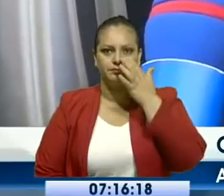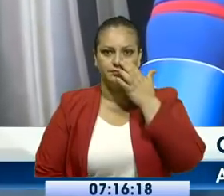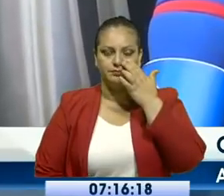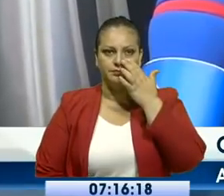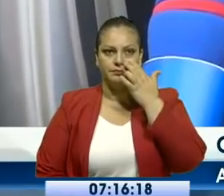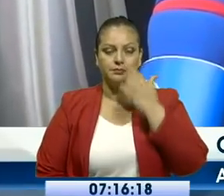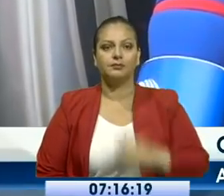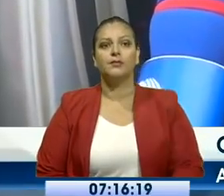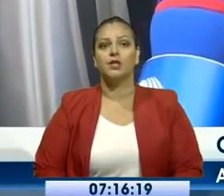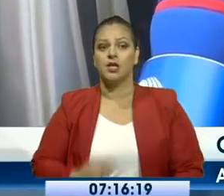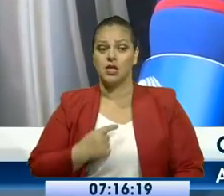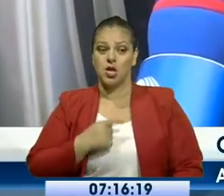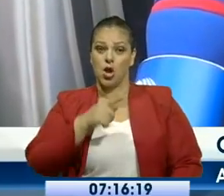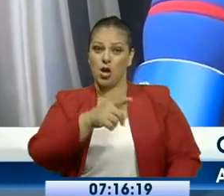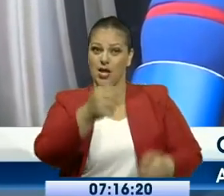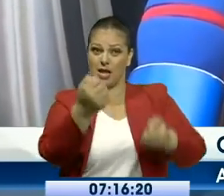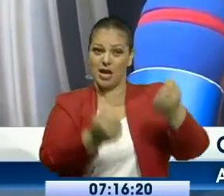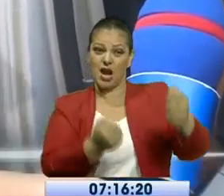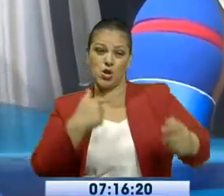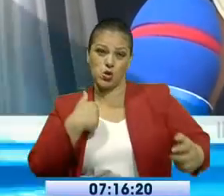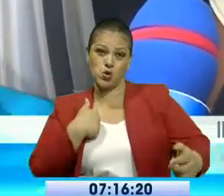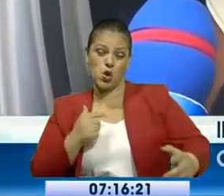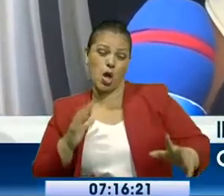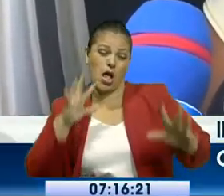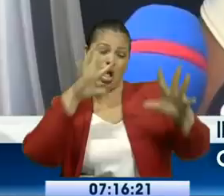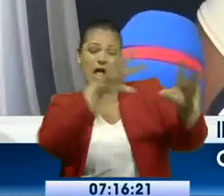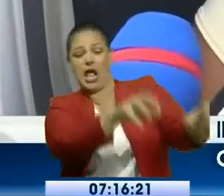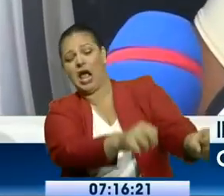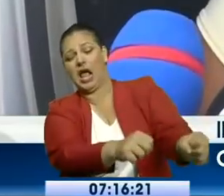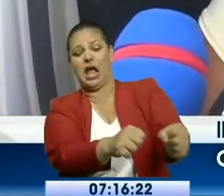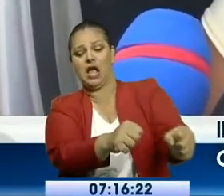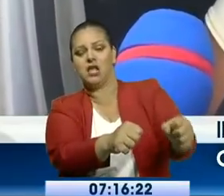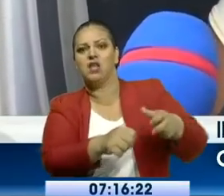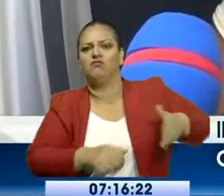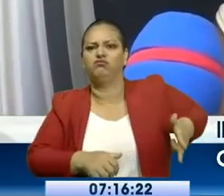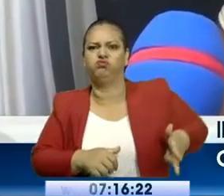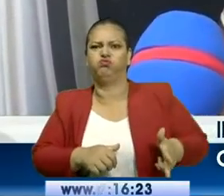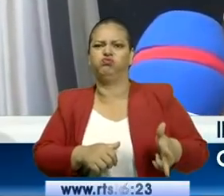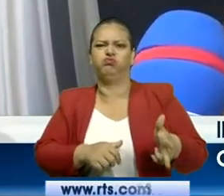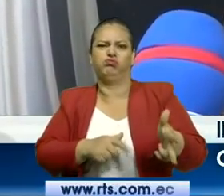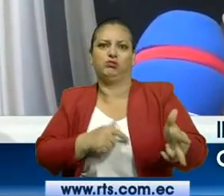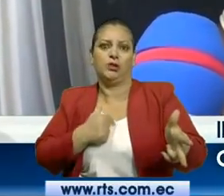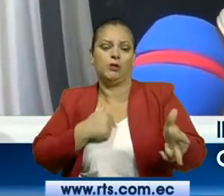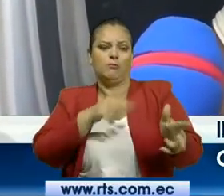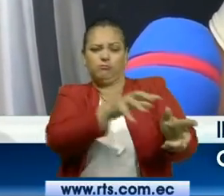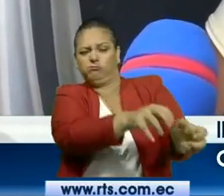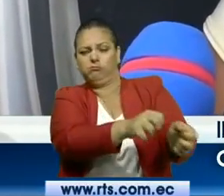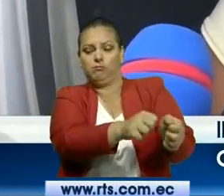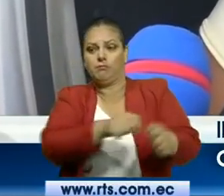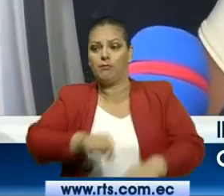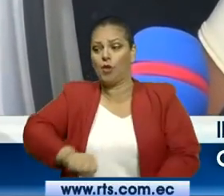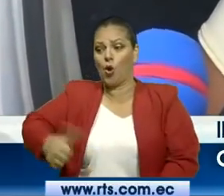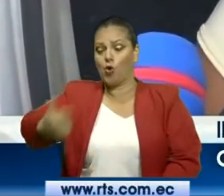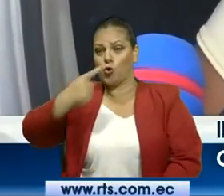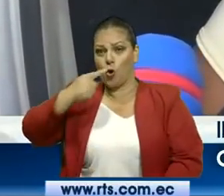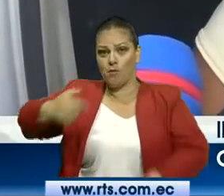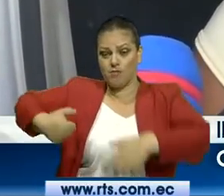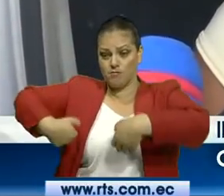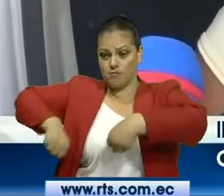ayudaron, que fueron los señores motociclistas, y la verdad que no